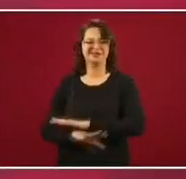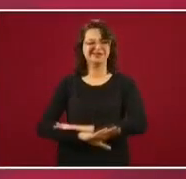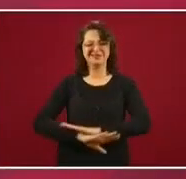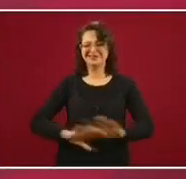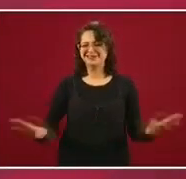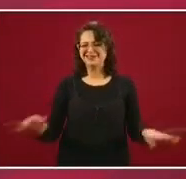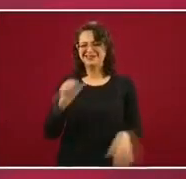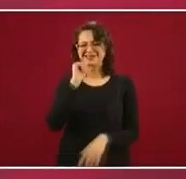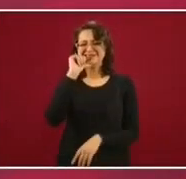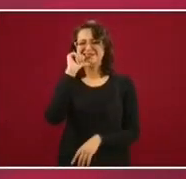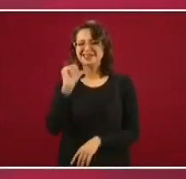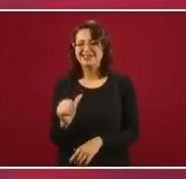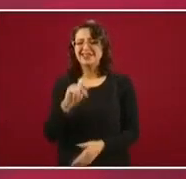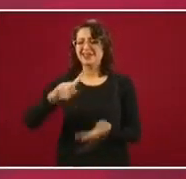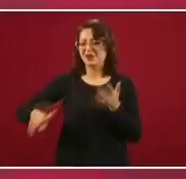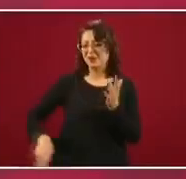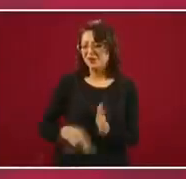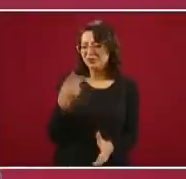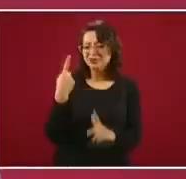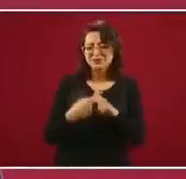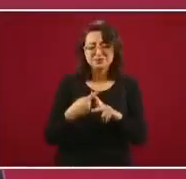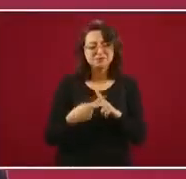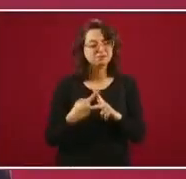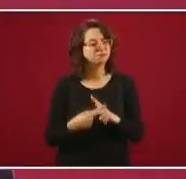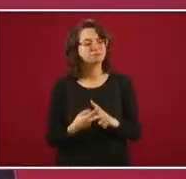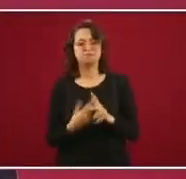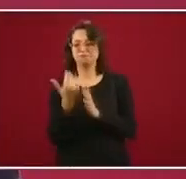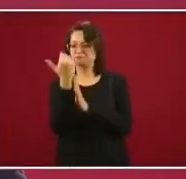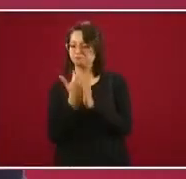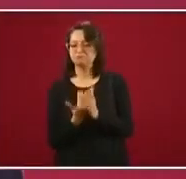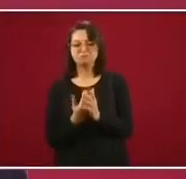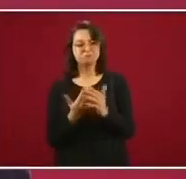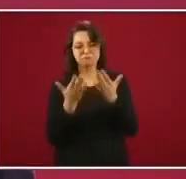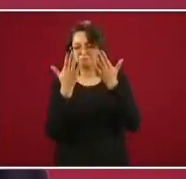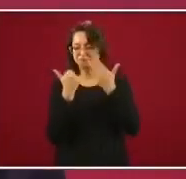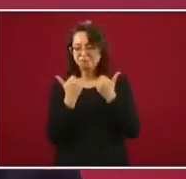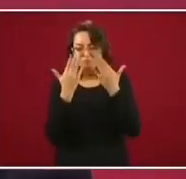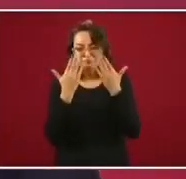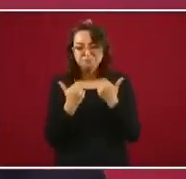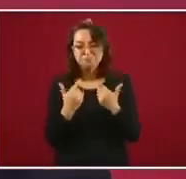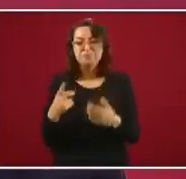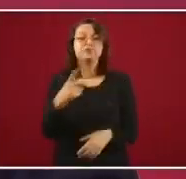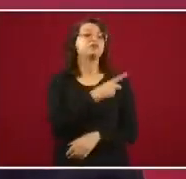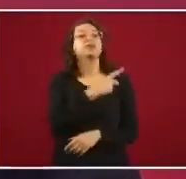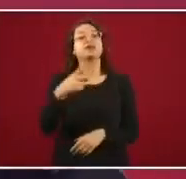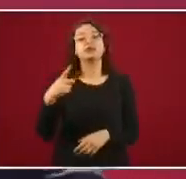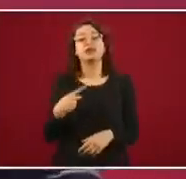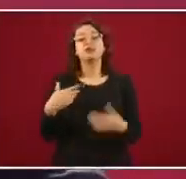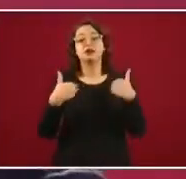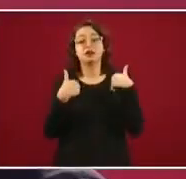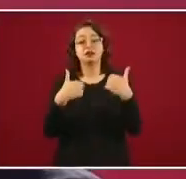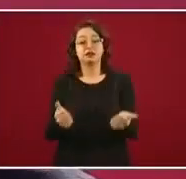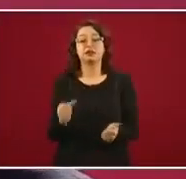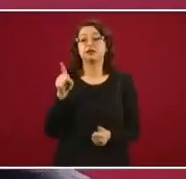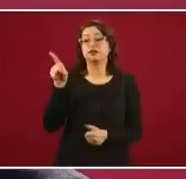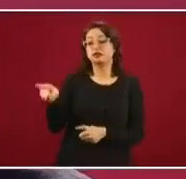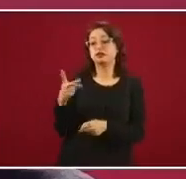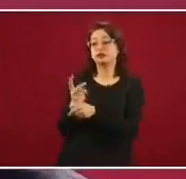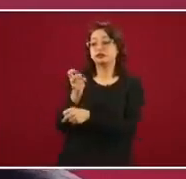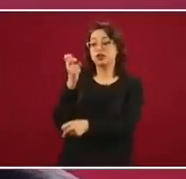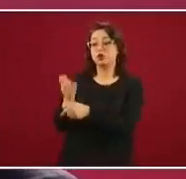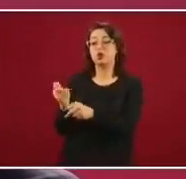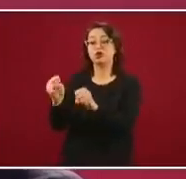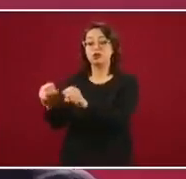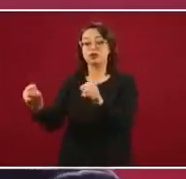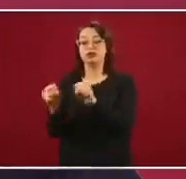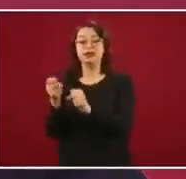hay recálculo tampoco, no hay disminución. Hay que entender una cosa, la Corte, y en particular la segunda sala